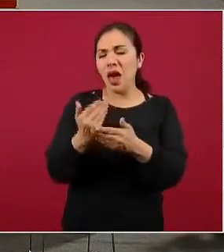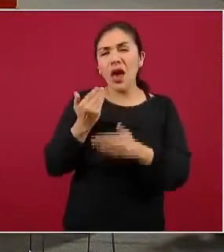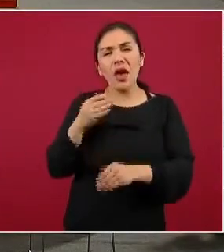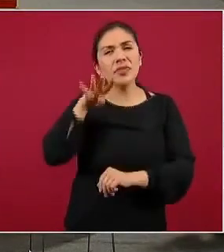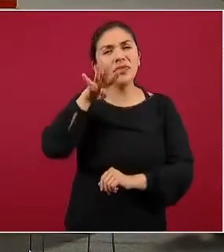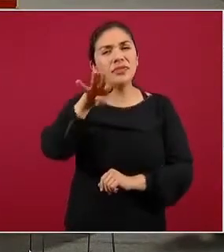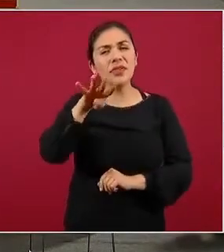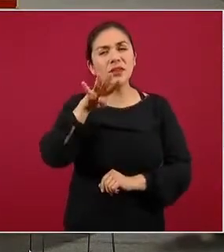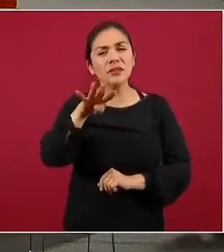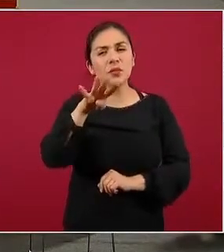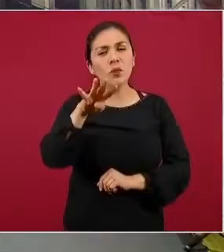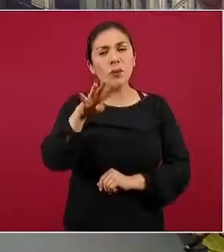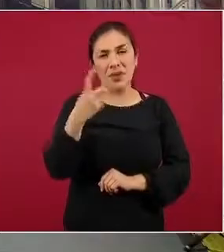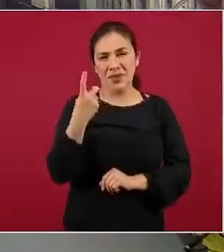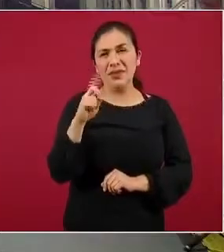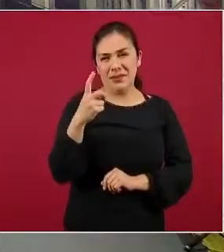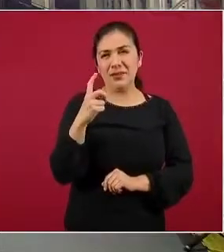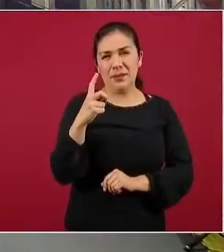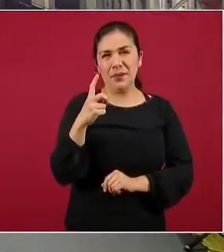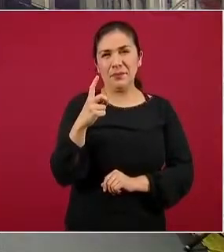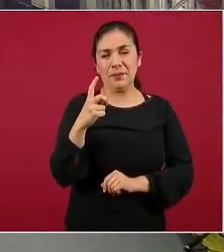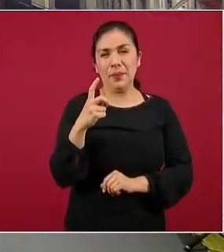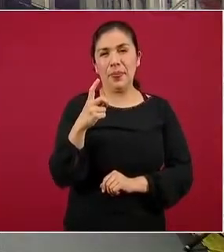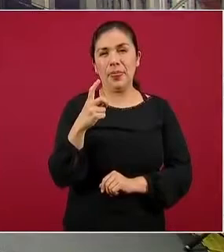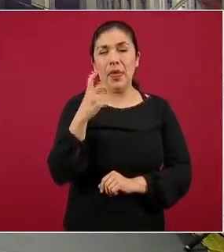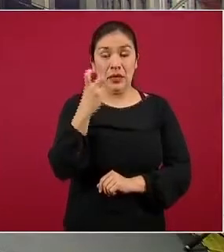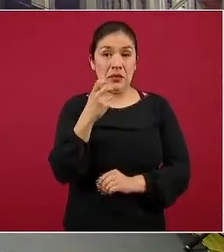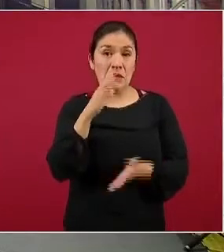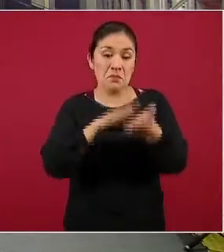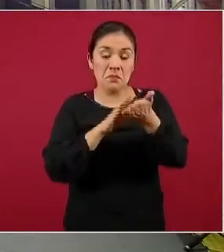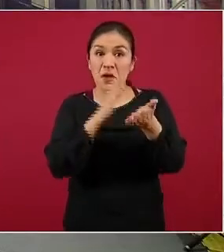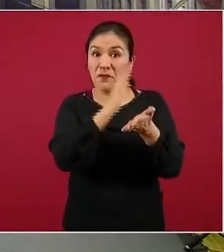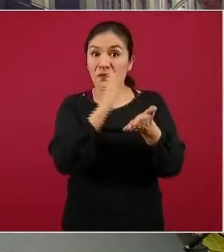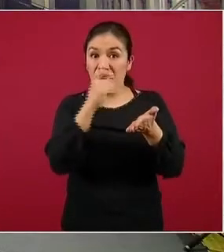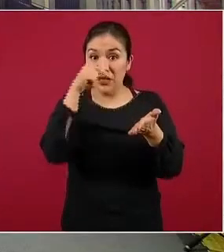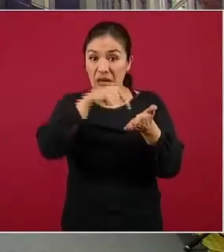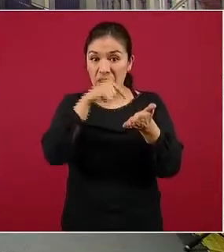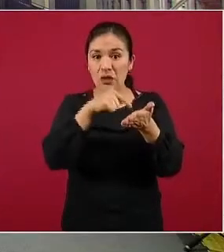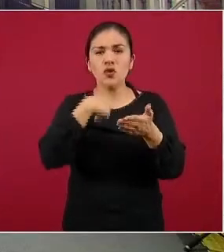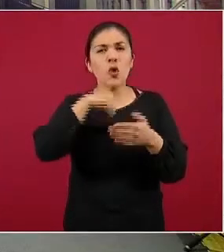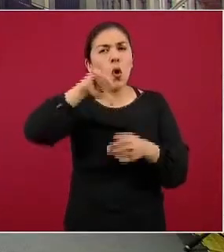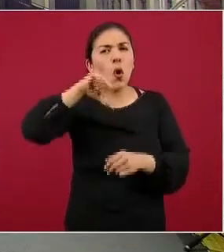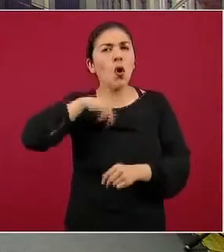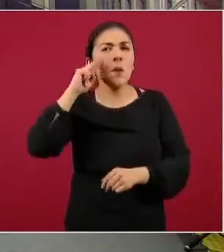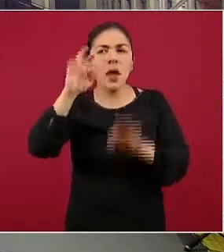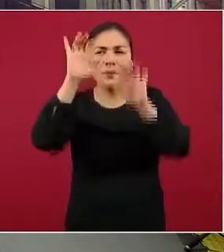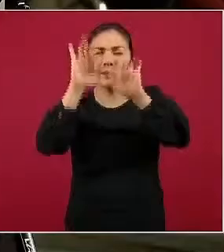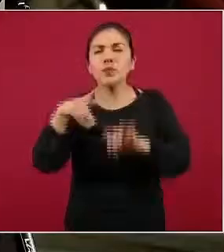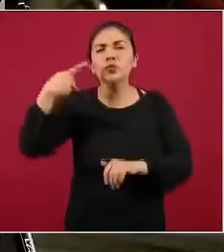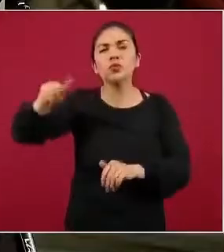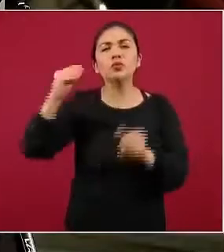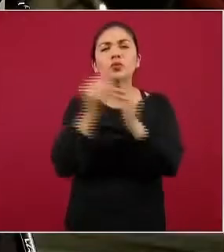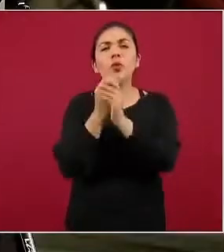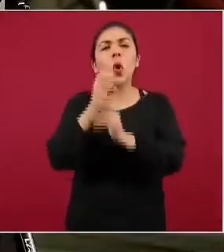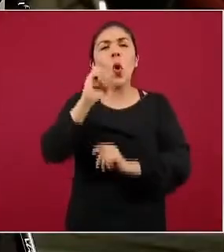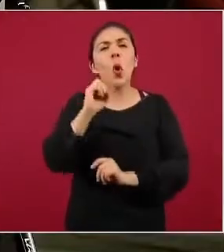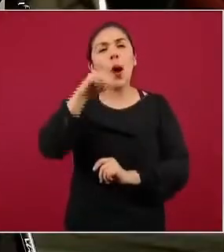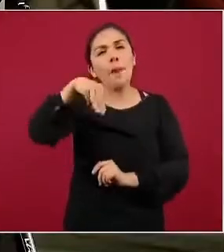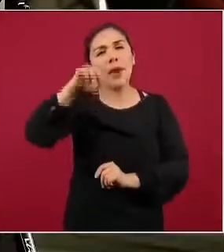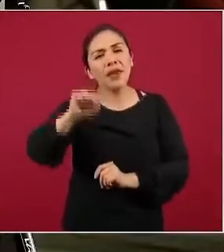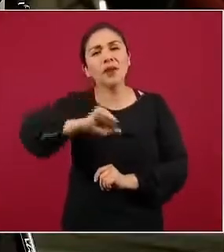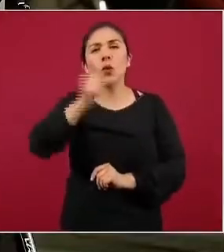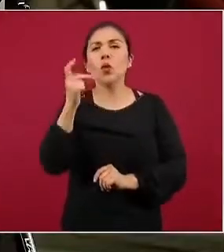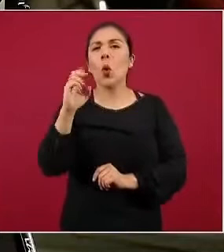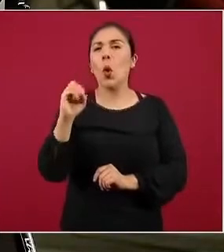19 de diciembre, bueno, el documento está fechado así. Hoy tuve la oportunidad de ver un documento de la OMS o OPS